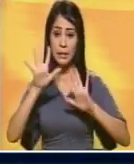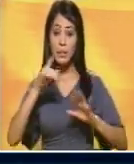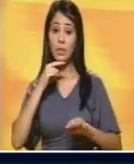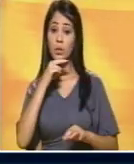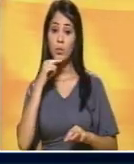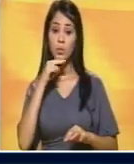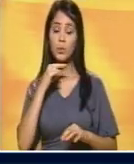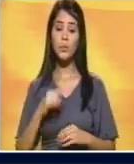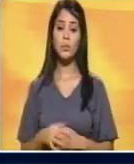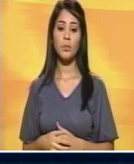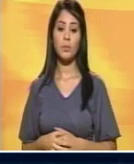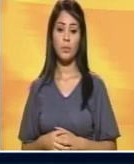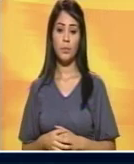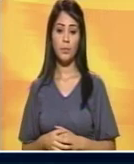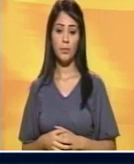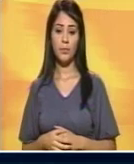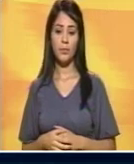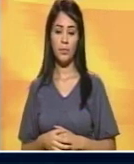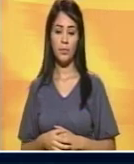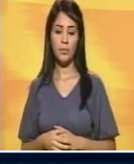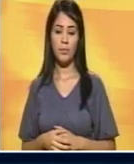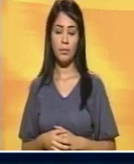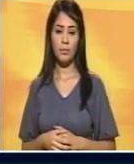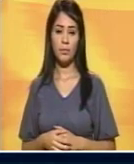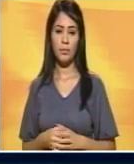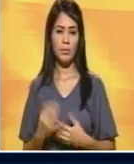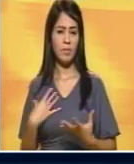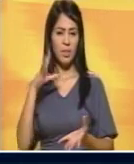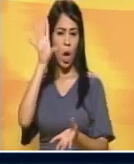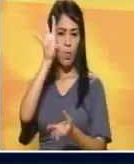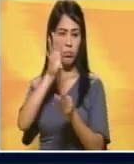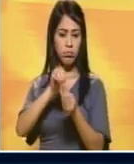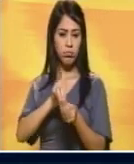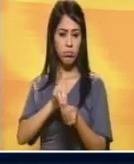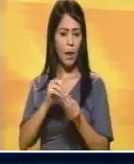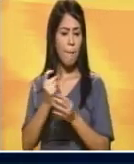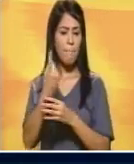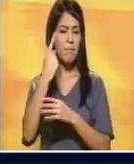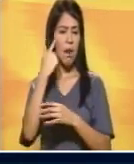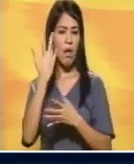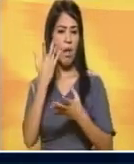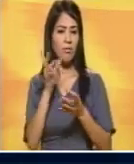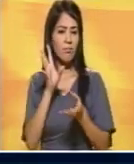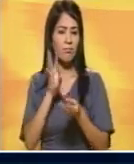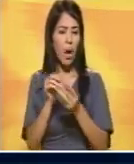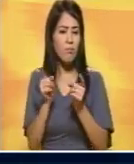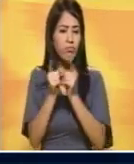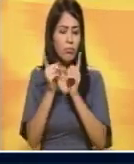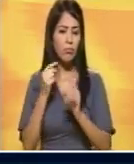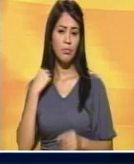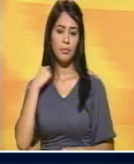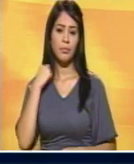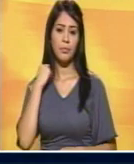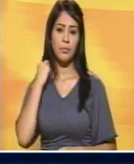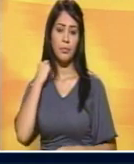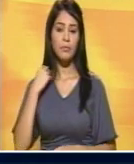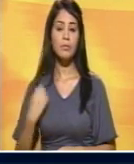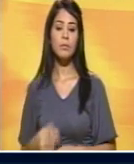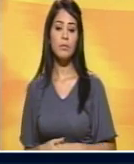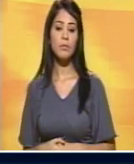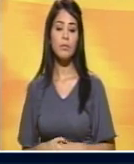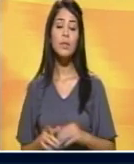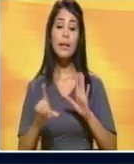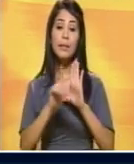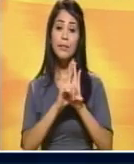de octubre, y esa es una conclusión primera de esta exposición breve que quiero hacer, es la